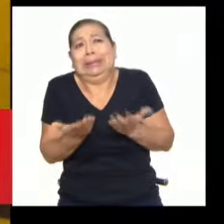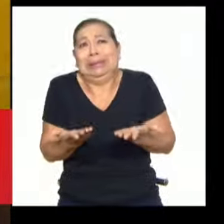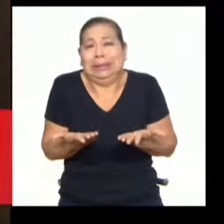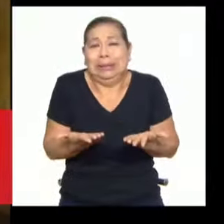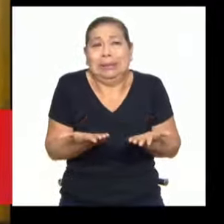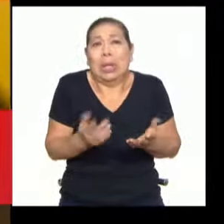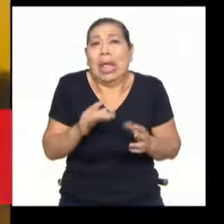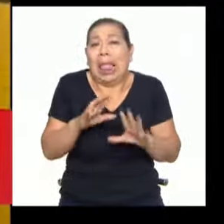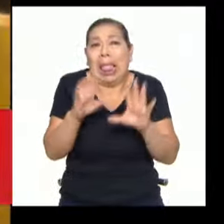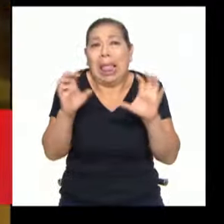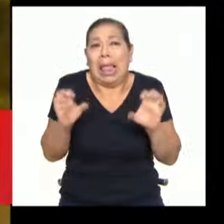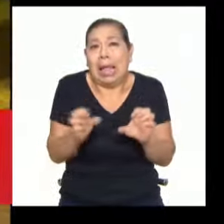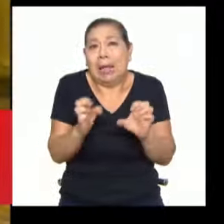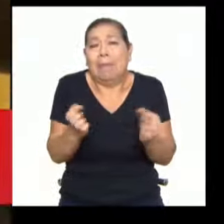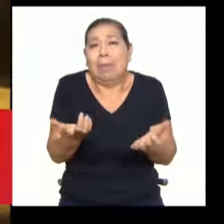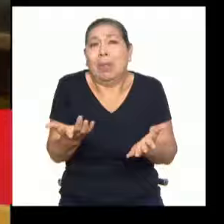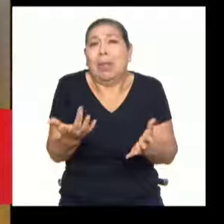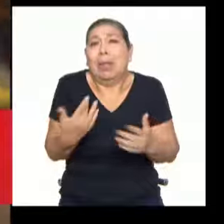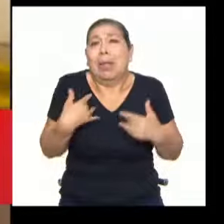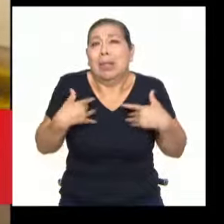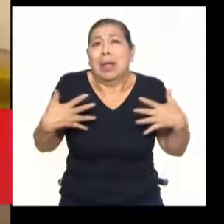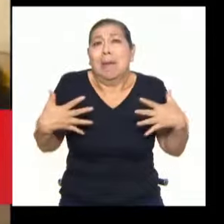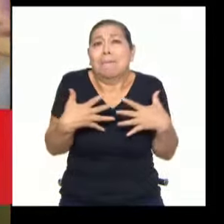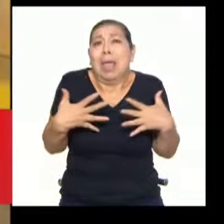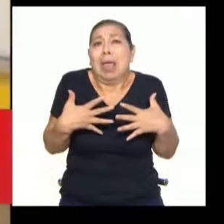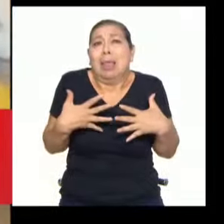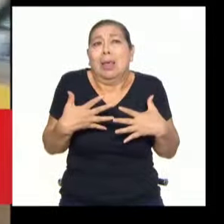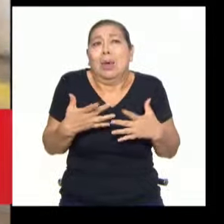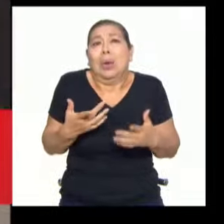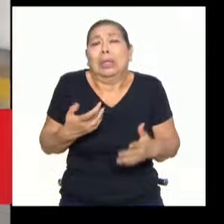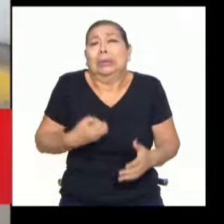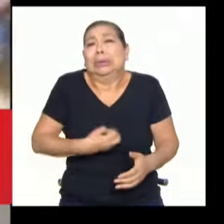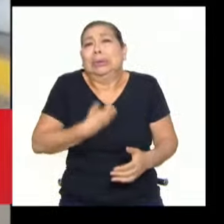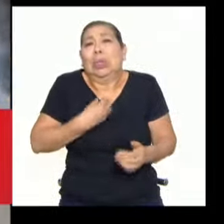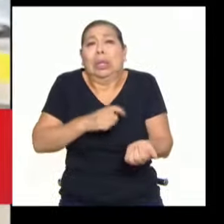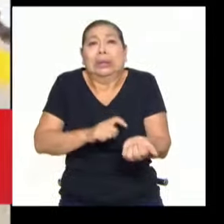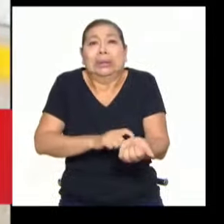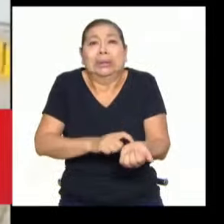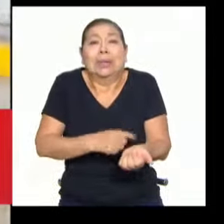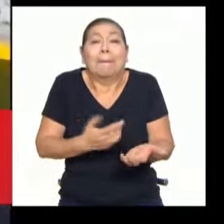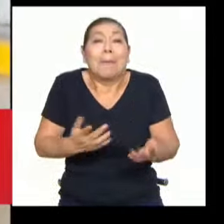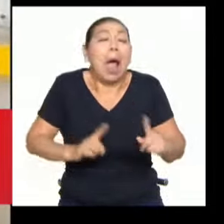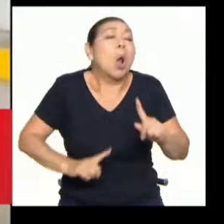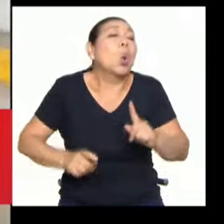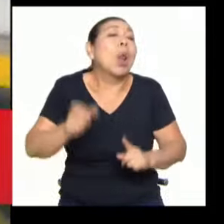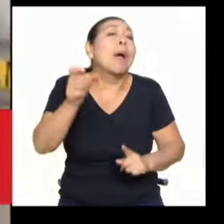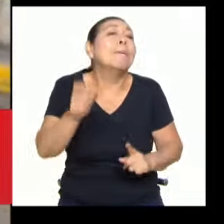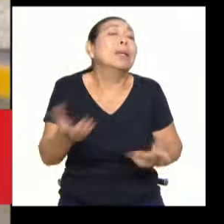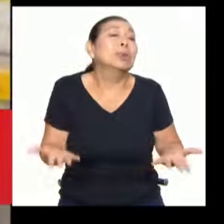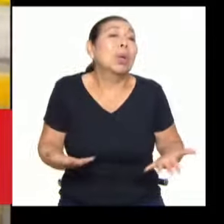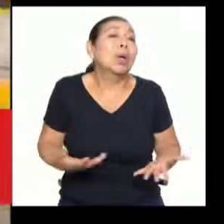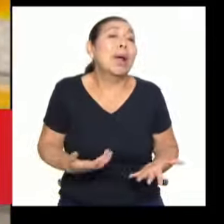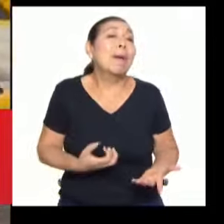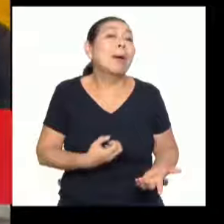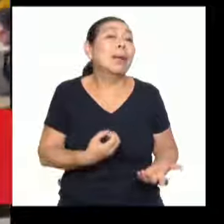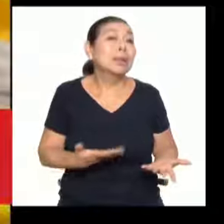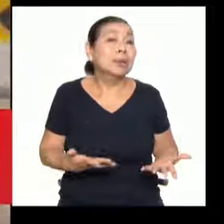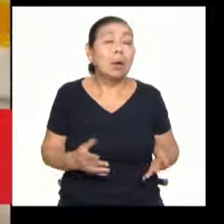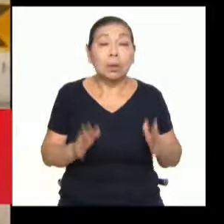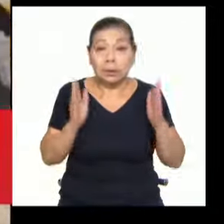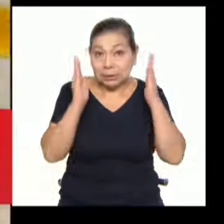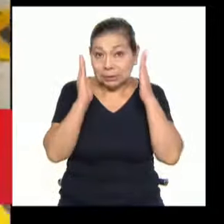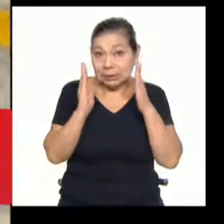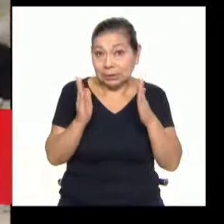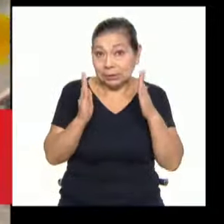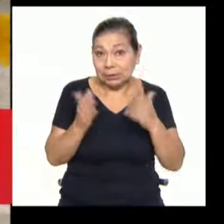una emergencia, un ataque de pánico, alguien que sufre la presión arterial. Realmente hay que poner